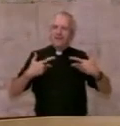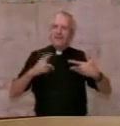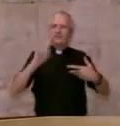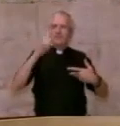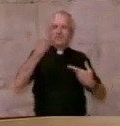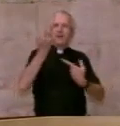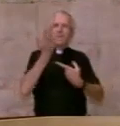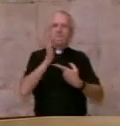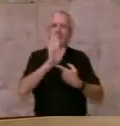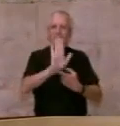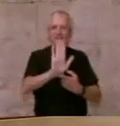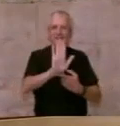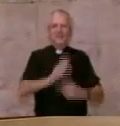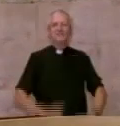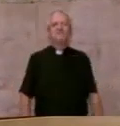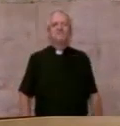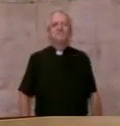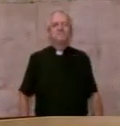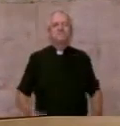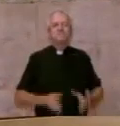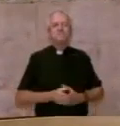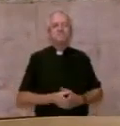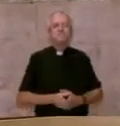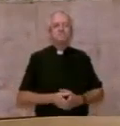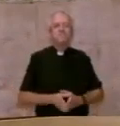primera manifestación.